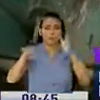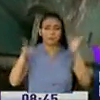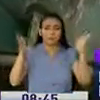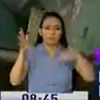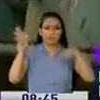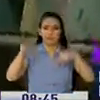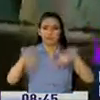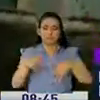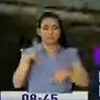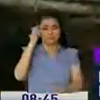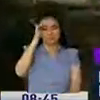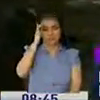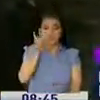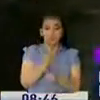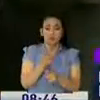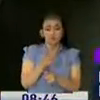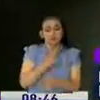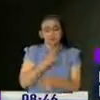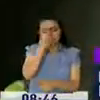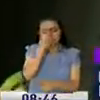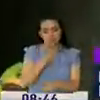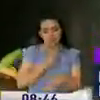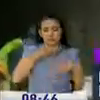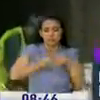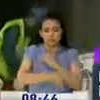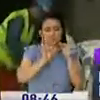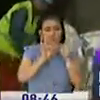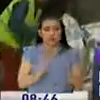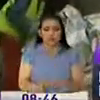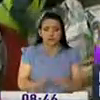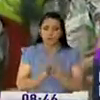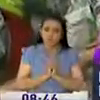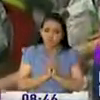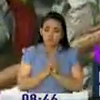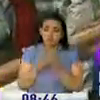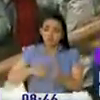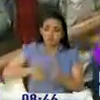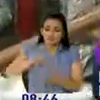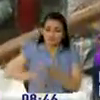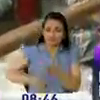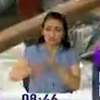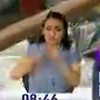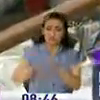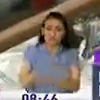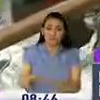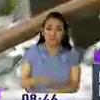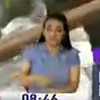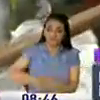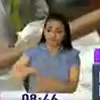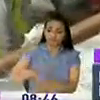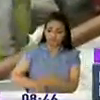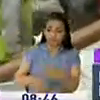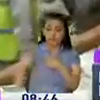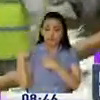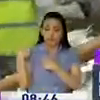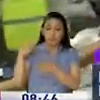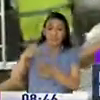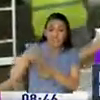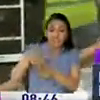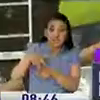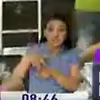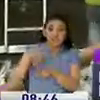nos ha preocupado mucho y por eso que hemos tomado esta decisión, y sobre la base de una resolución que va a generar la Secretaría de Seguridad por la competencia de riesgos, ya